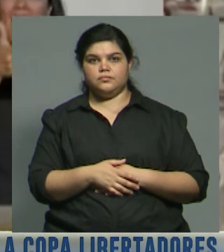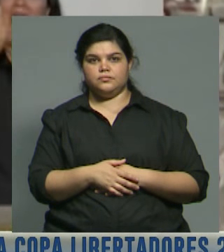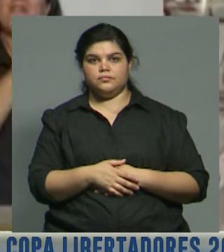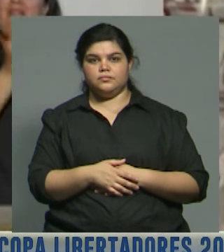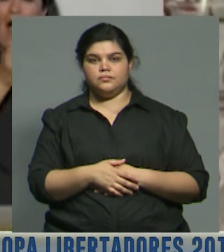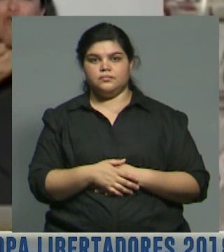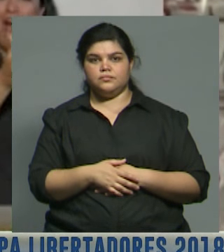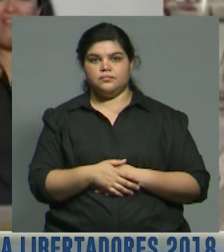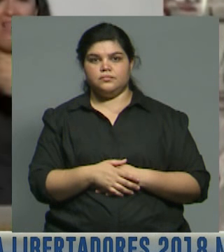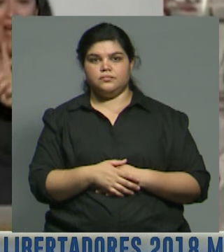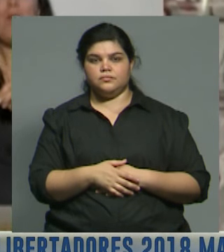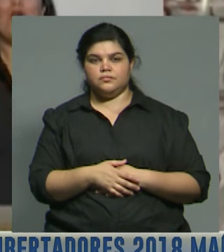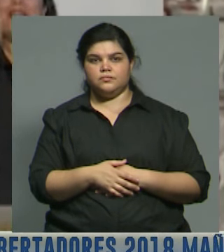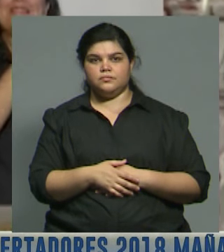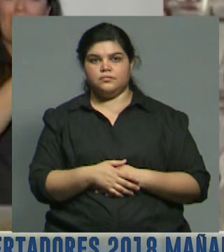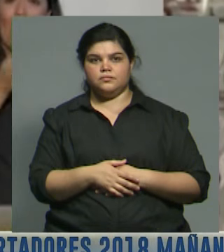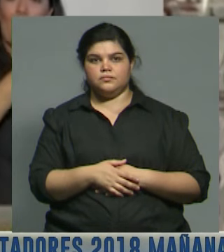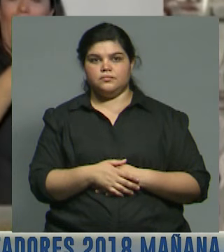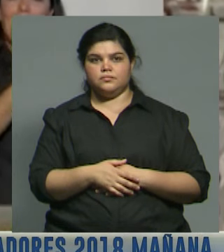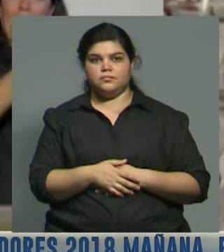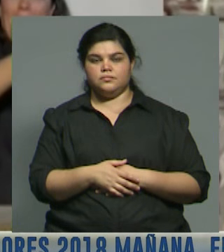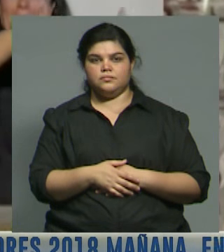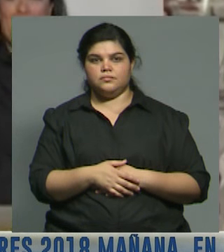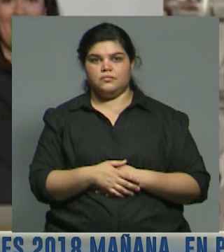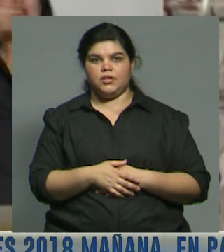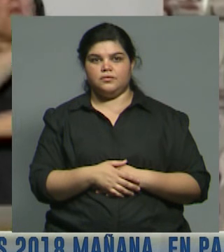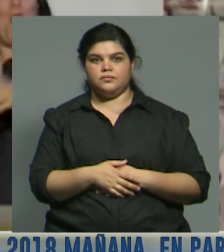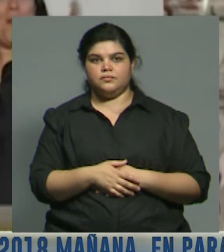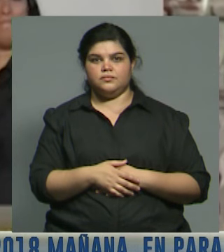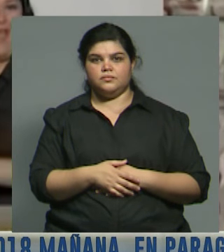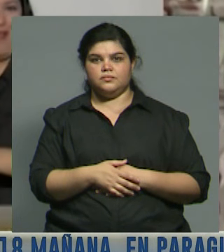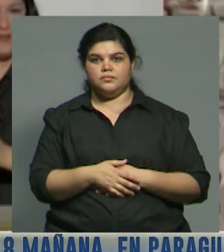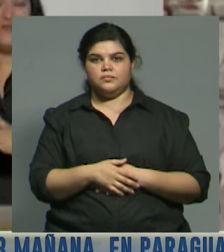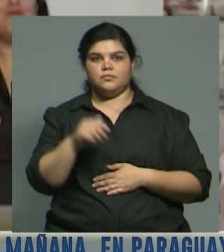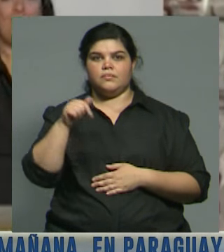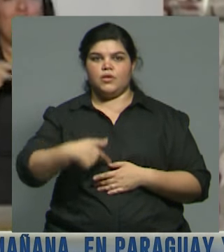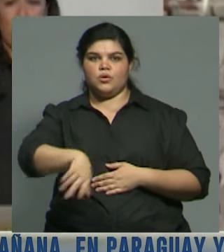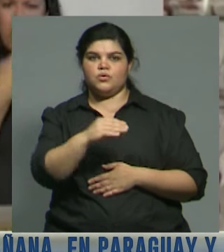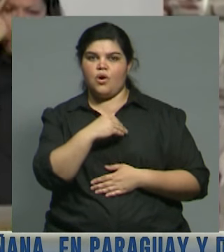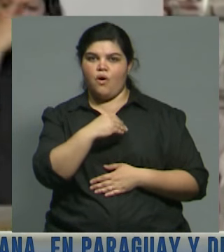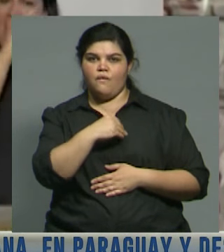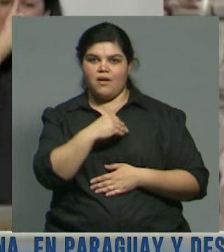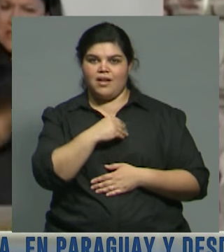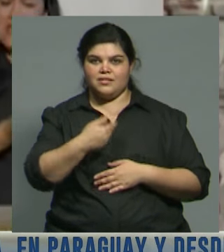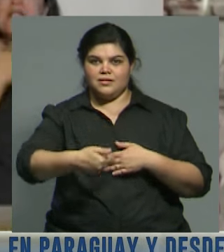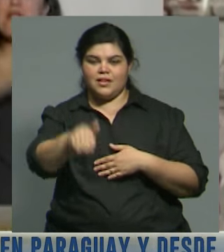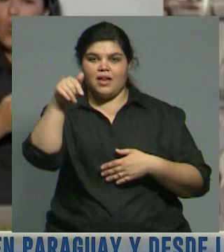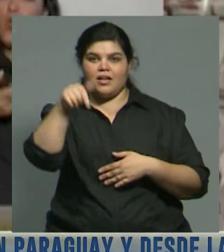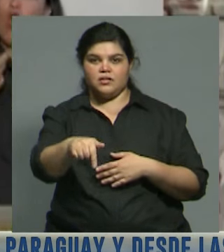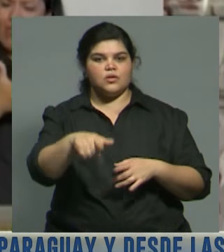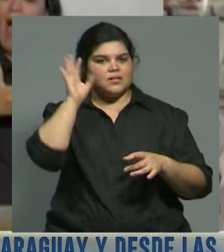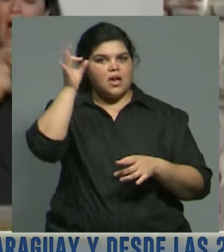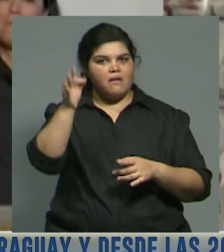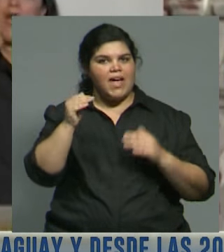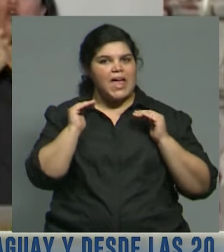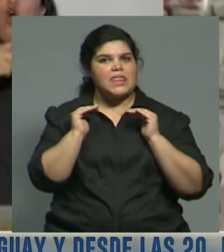el trabajo es lo que reduce la pobreza. Así que claramente creemos en lo que hemos hecho y creemos que eso va a dar estabilidad, va